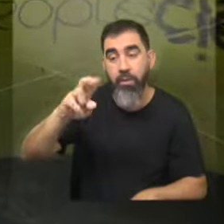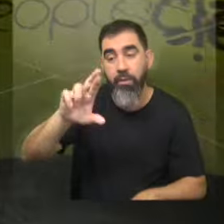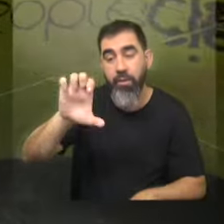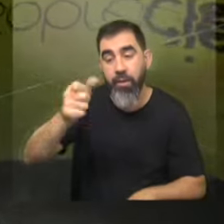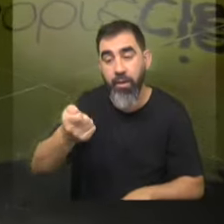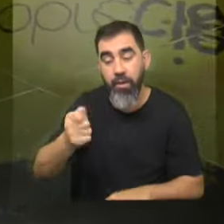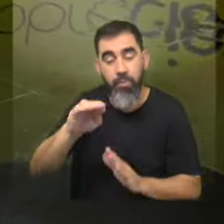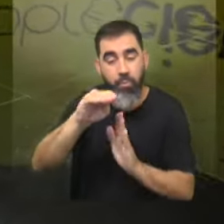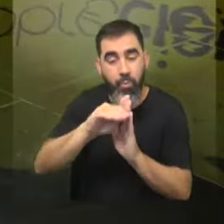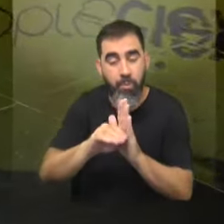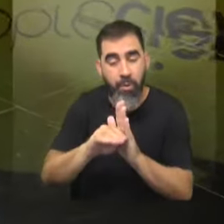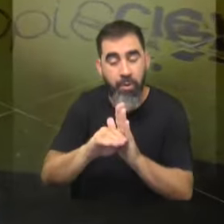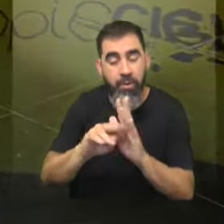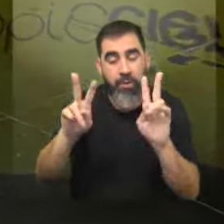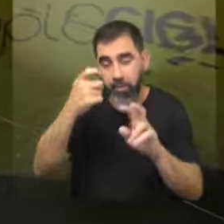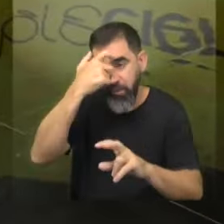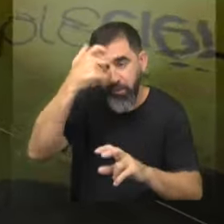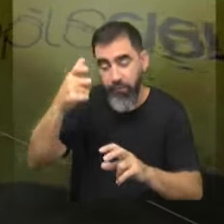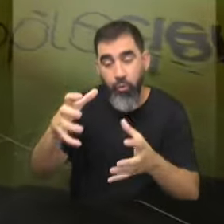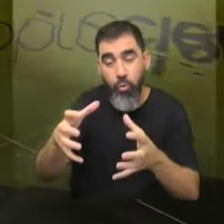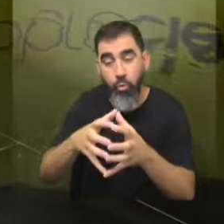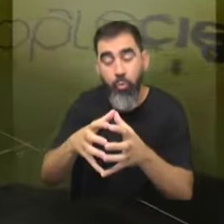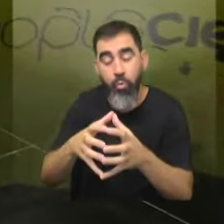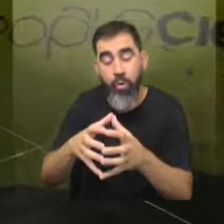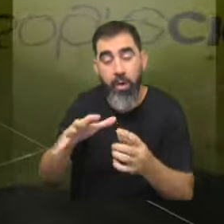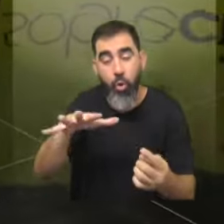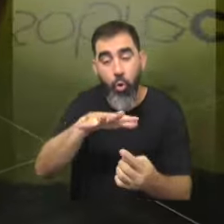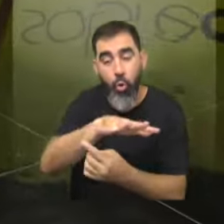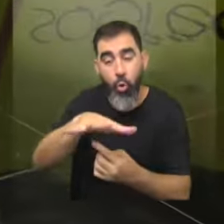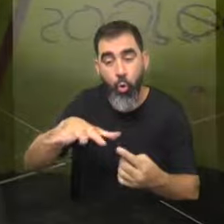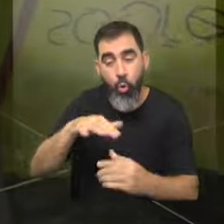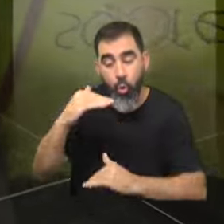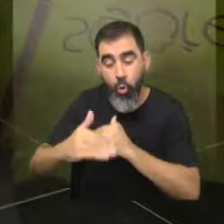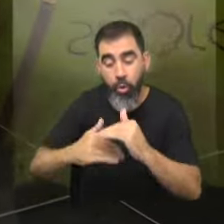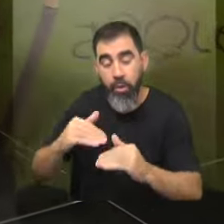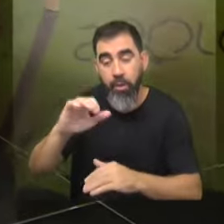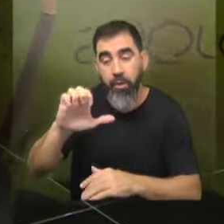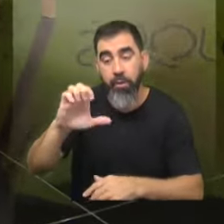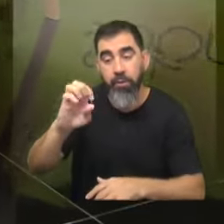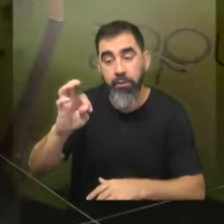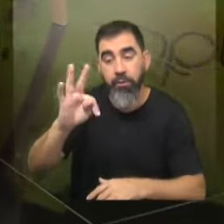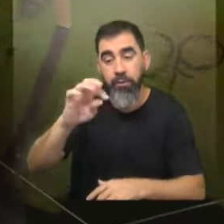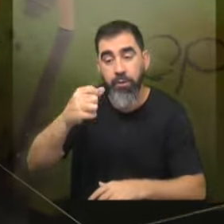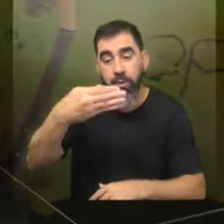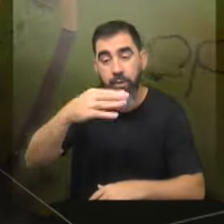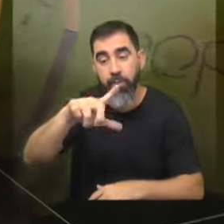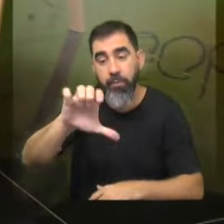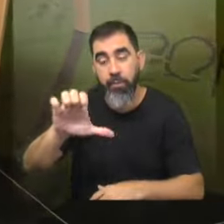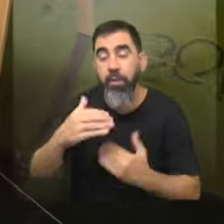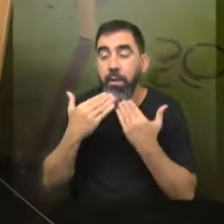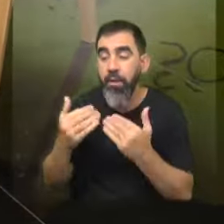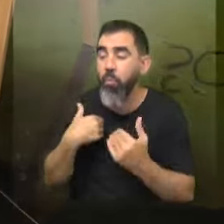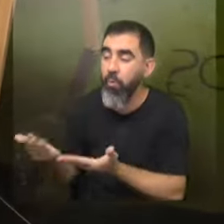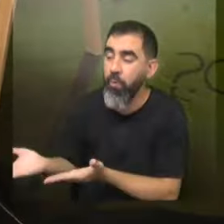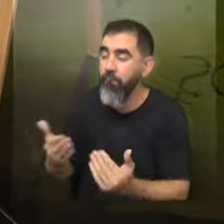más del programa Despegue Científico, integrante del Departamento de Ecología y Biología Evolutiva de Clemente Estable. Gracias por acompañarnos en Sobre Ciencia. Gracias a ustedes por invitarme.